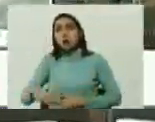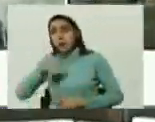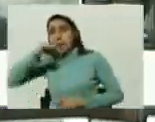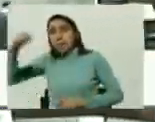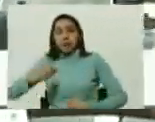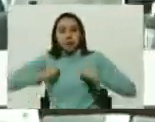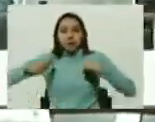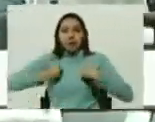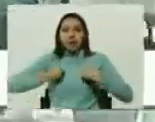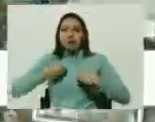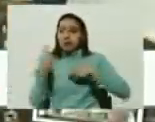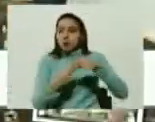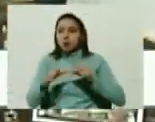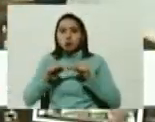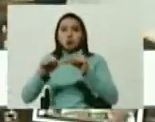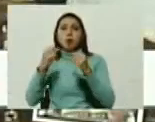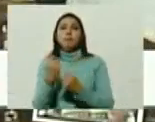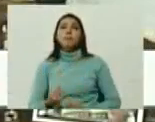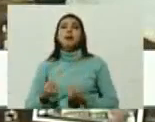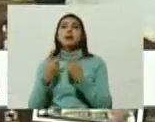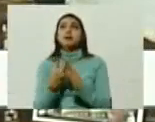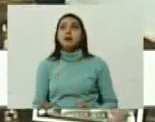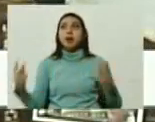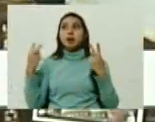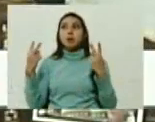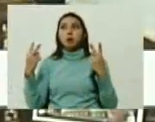maduro es anécdota moral